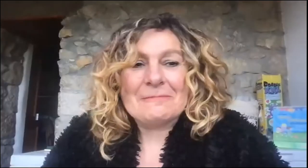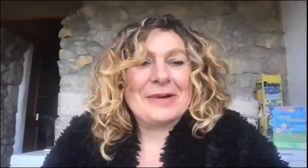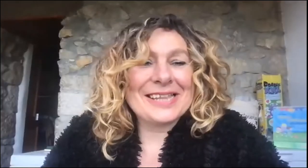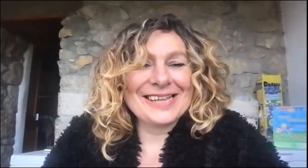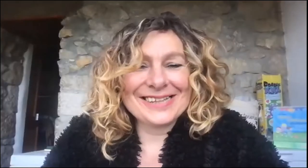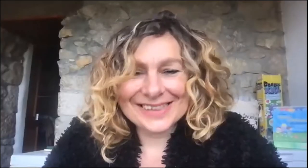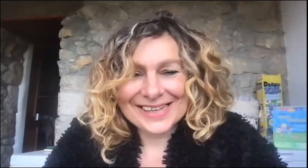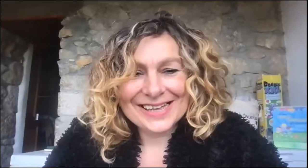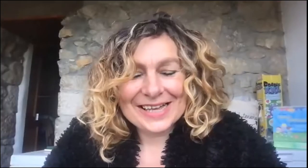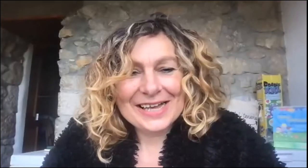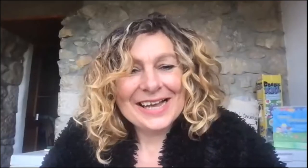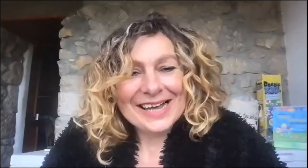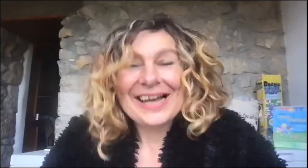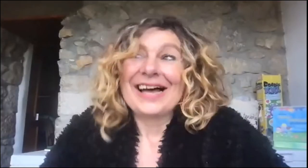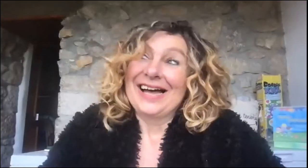Bueno,